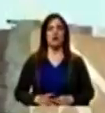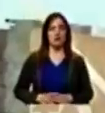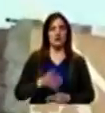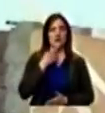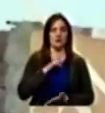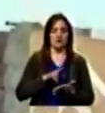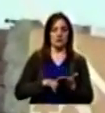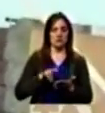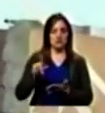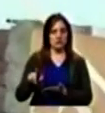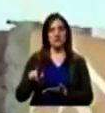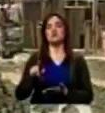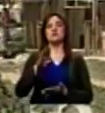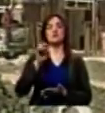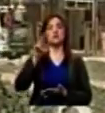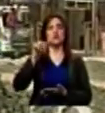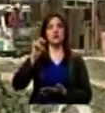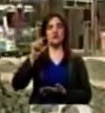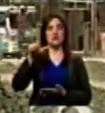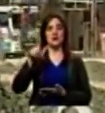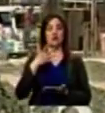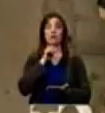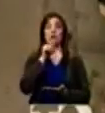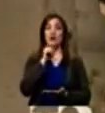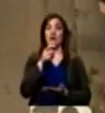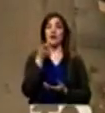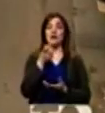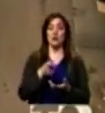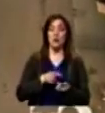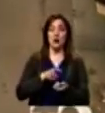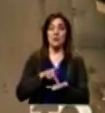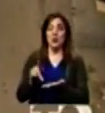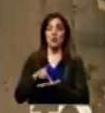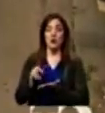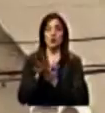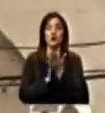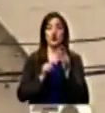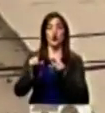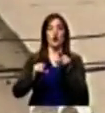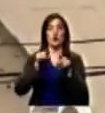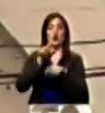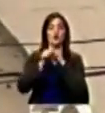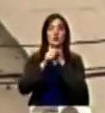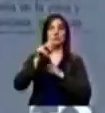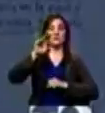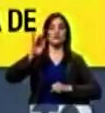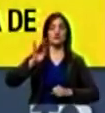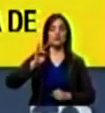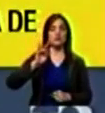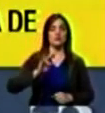de la Torre, le recuerda la falta de liquidez en el flujo de planillas que paralizaron varios proyectos durante el